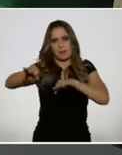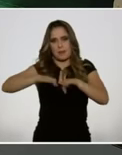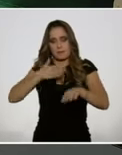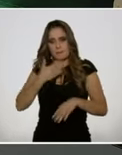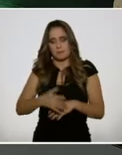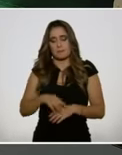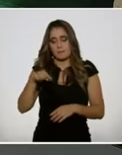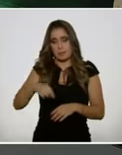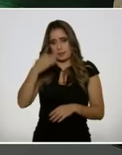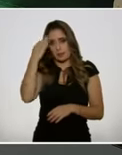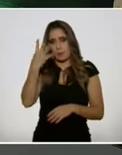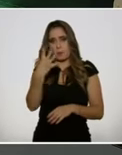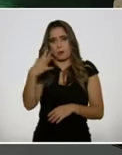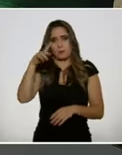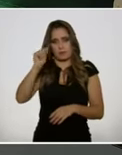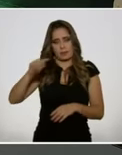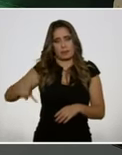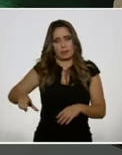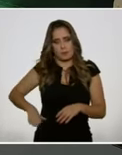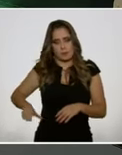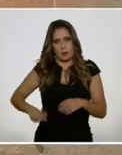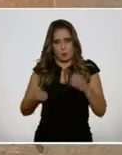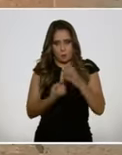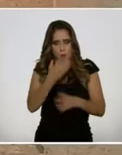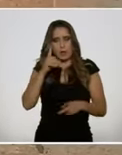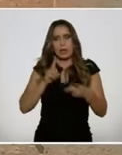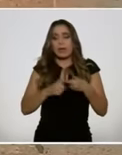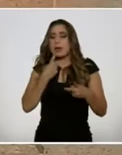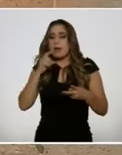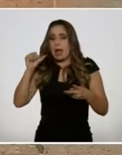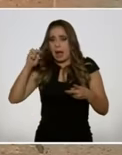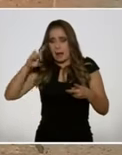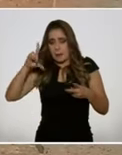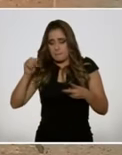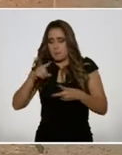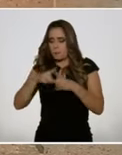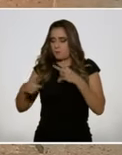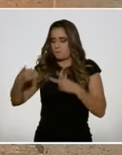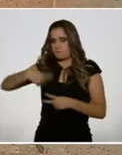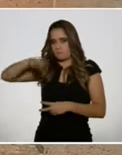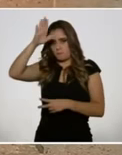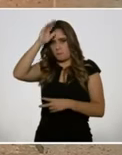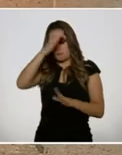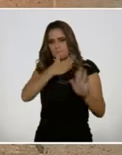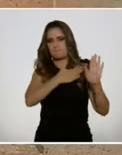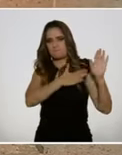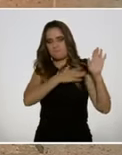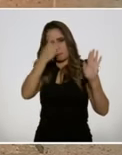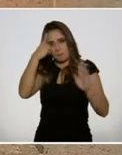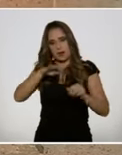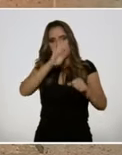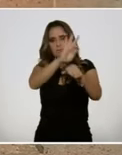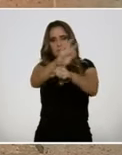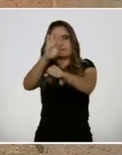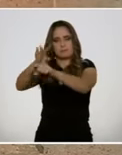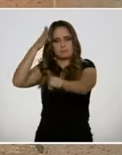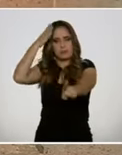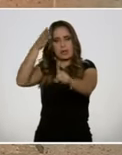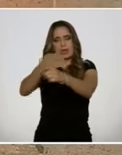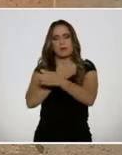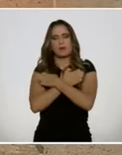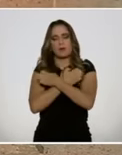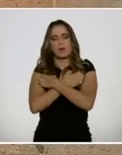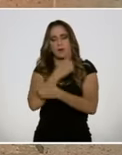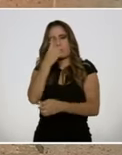Cuarta Transformación y el presidente Andrés Manuel López Obrador están comprometidos con la educación como principio y como meta para un nuevo